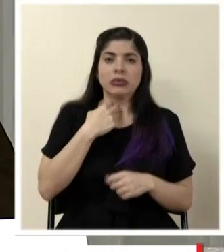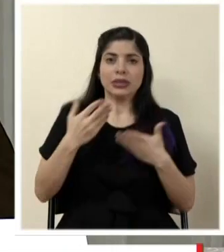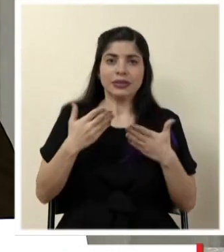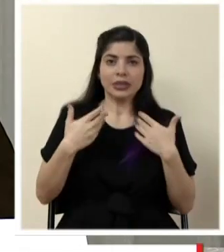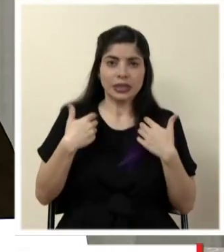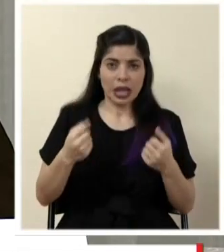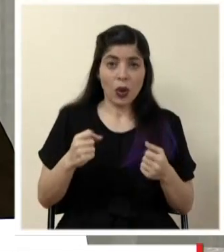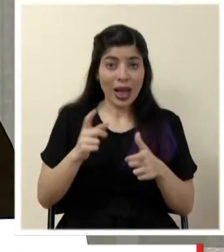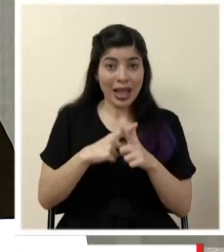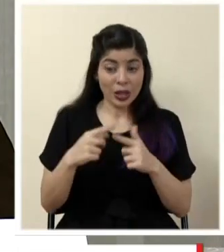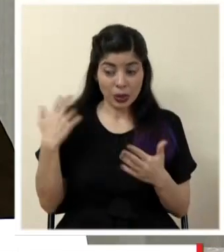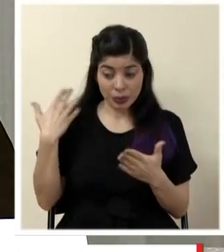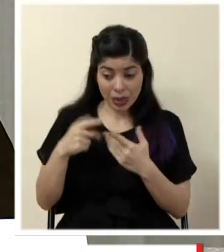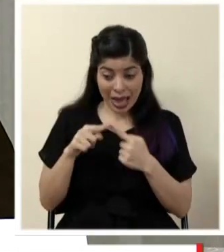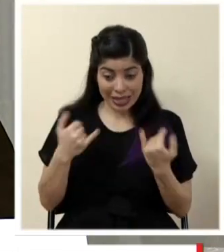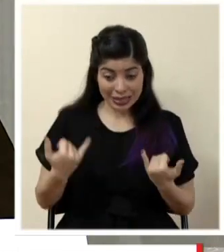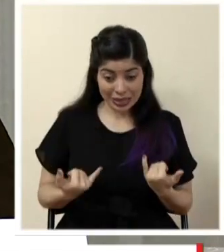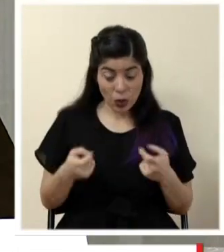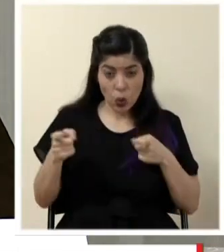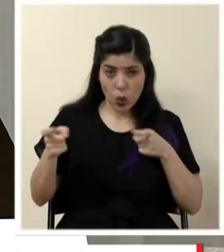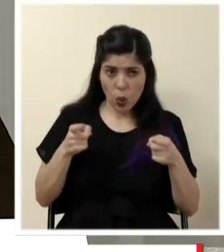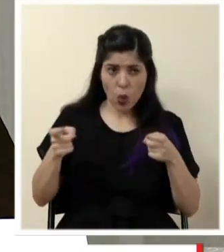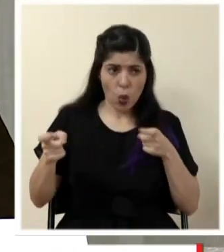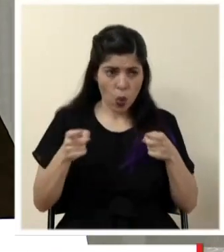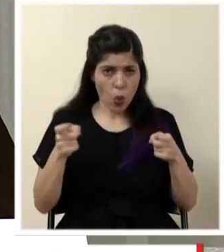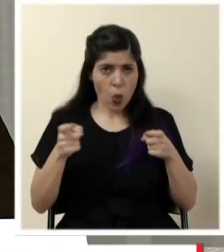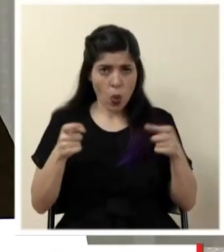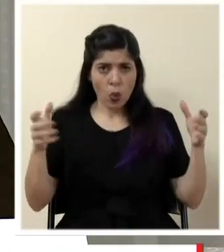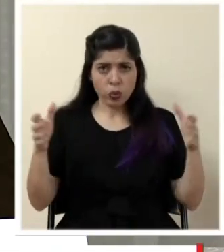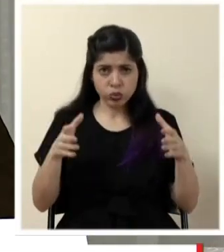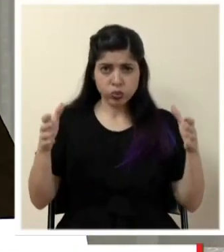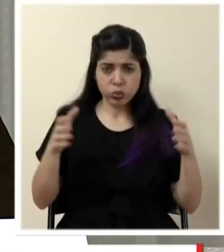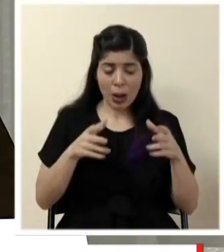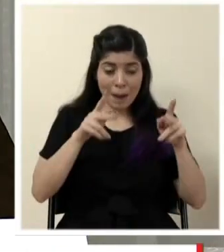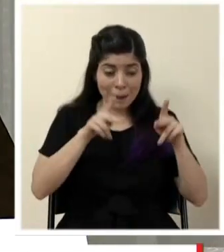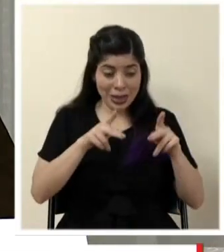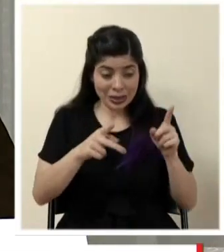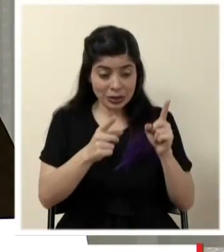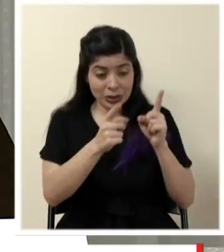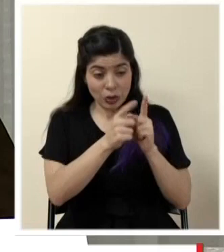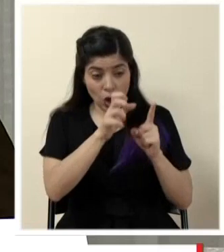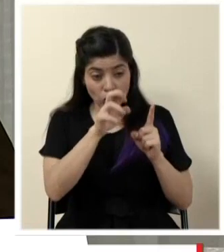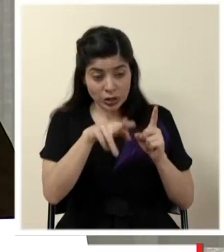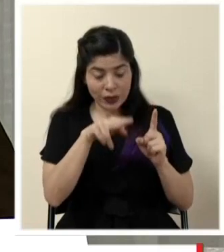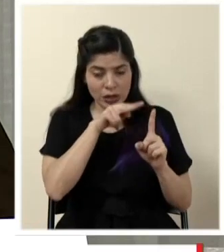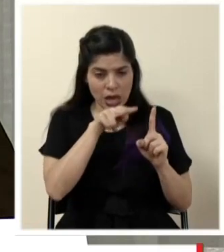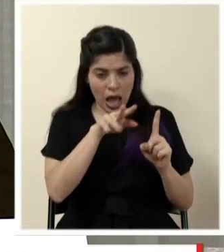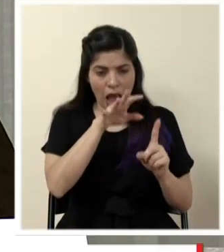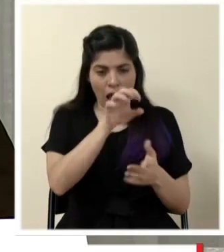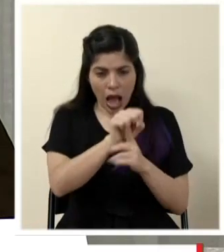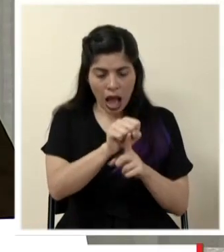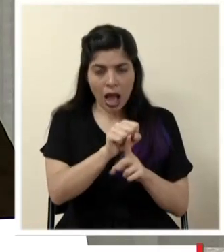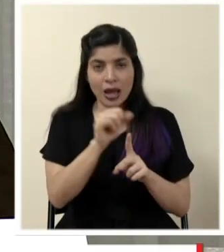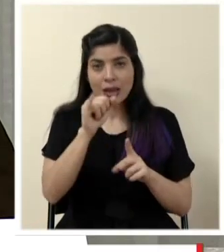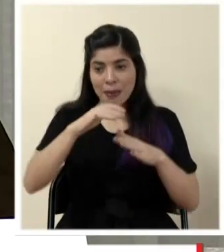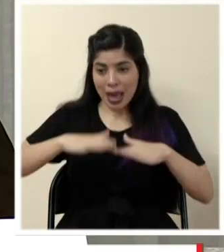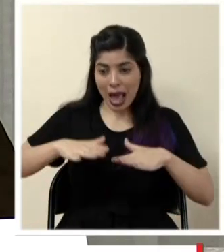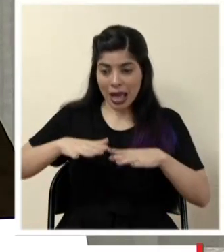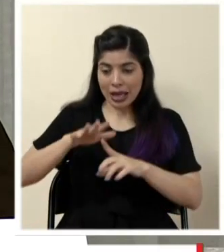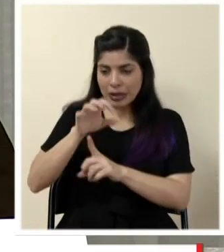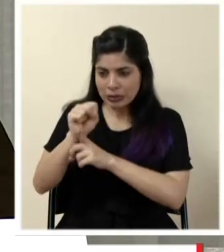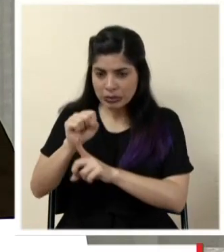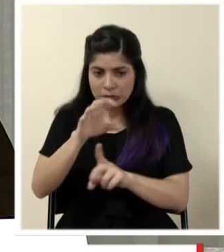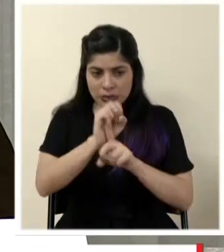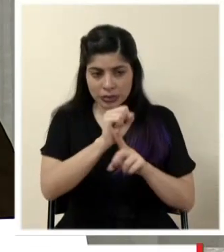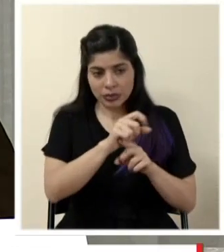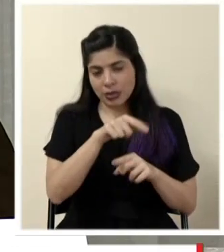lo que tenemos hasta el momento de una transmisión controlada, en donde ha habido contacto de persona a persona dentro de Costa Rica y transmisión local, no significa que